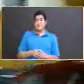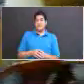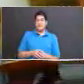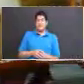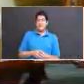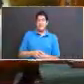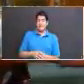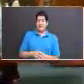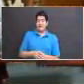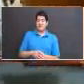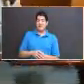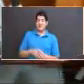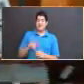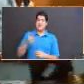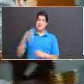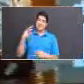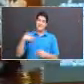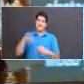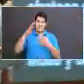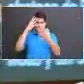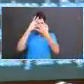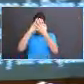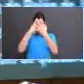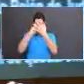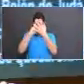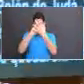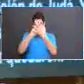Dígame si no es como para meterlo al bote.